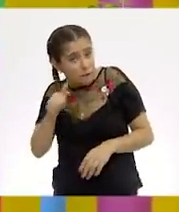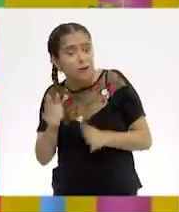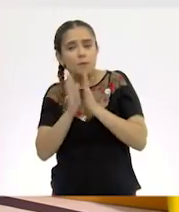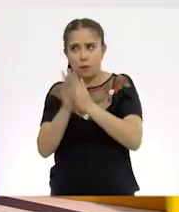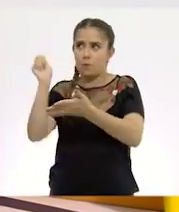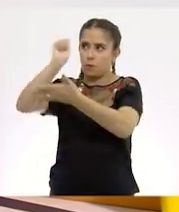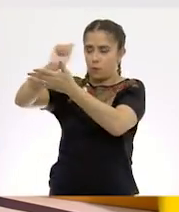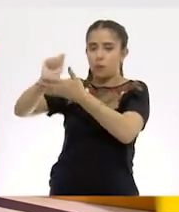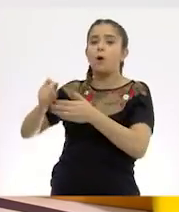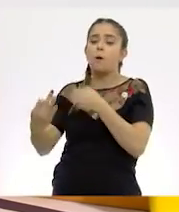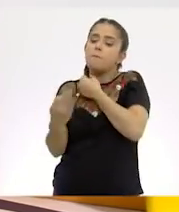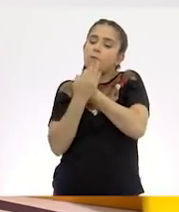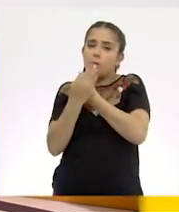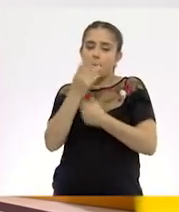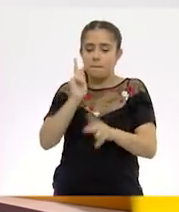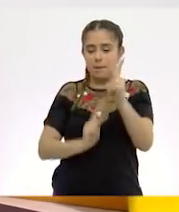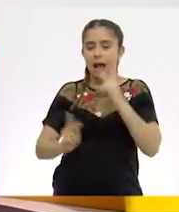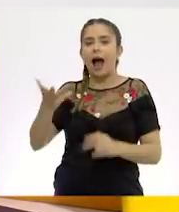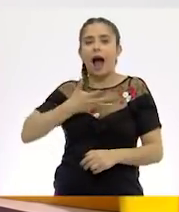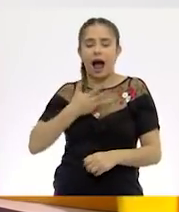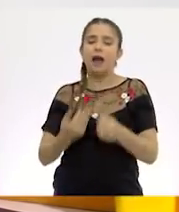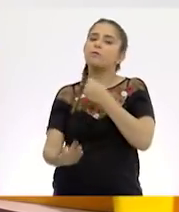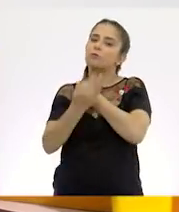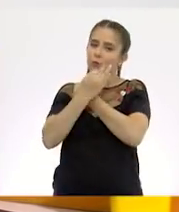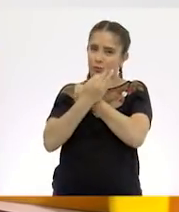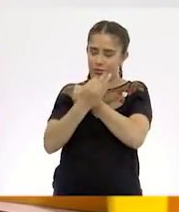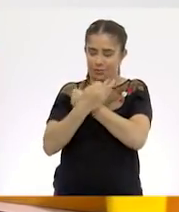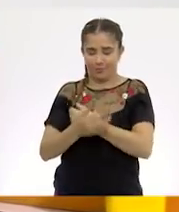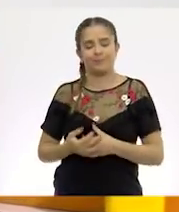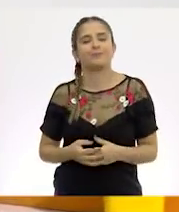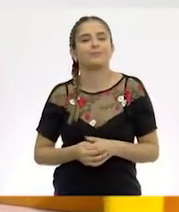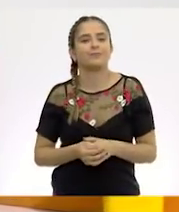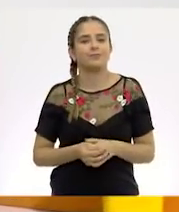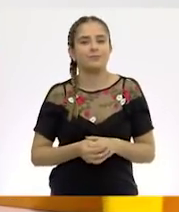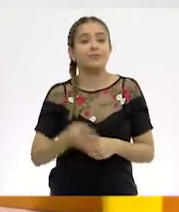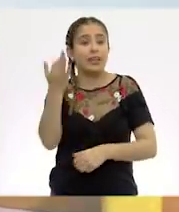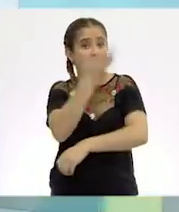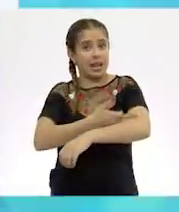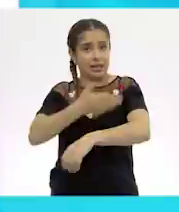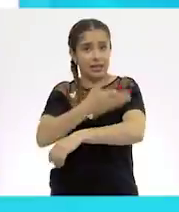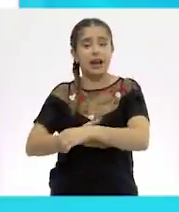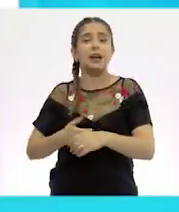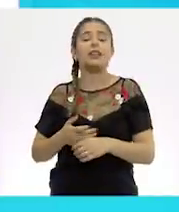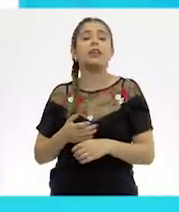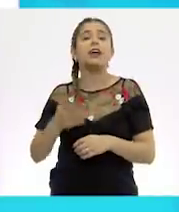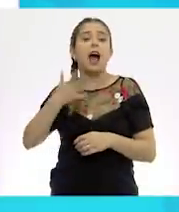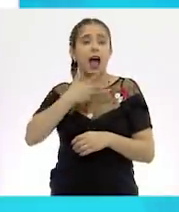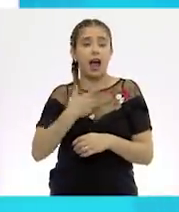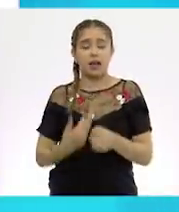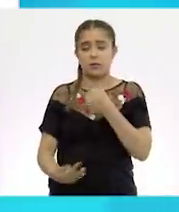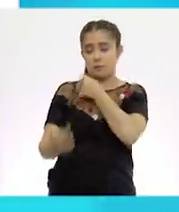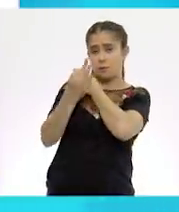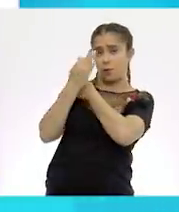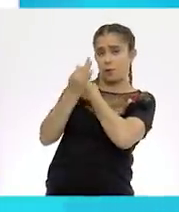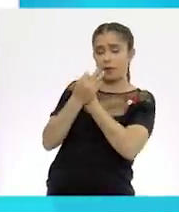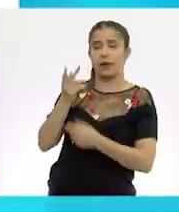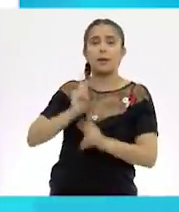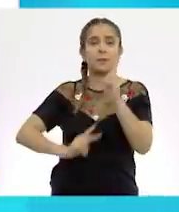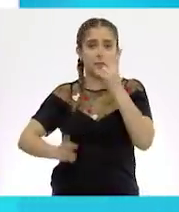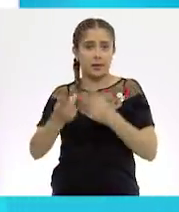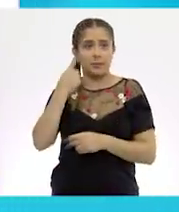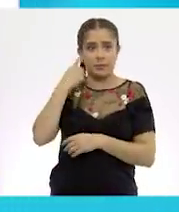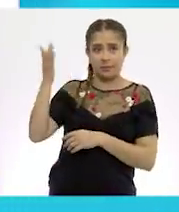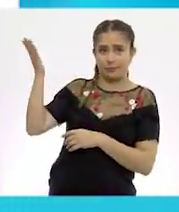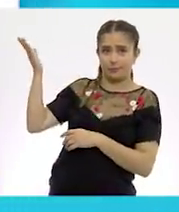favor? Entonces, en la tarde. Se protegen. Ustedes en casa ayúdenme a escribir en la